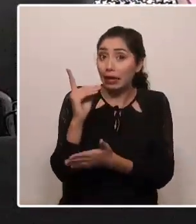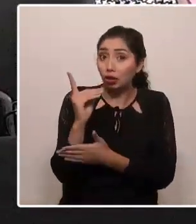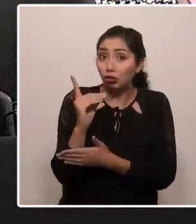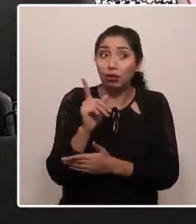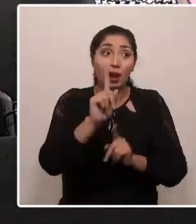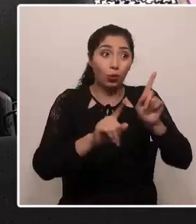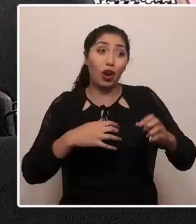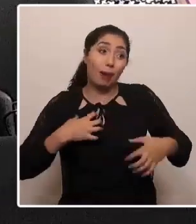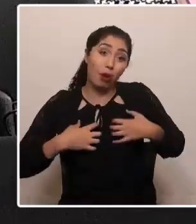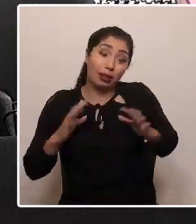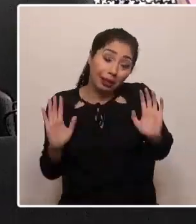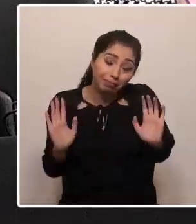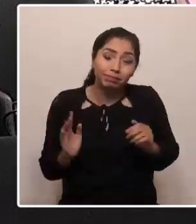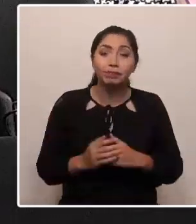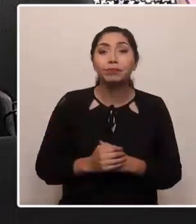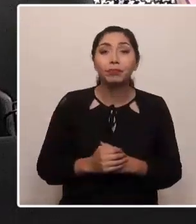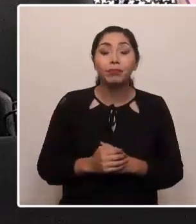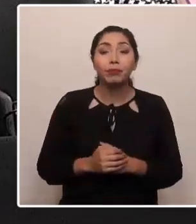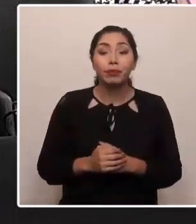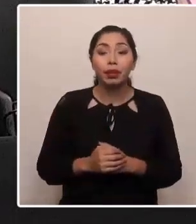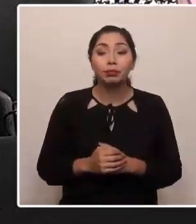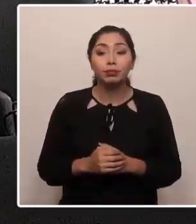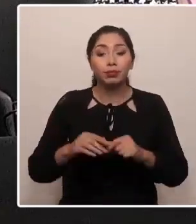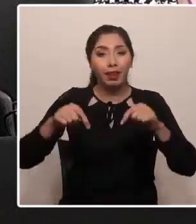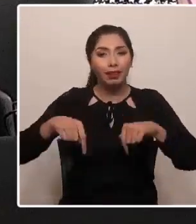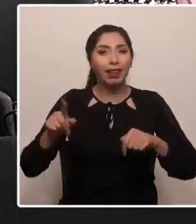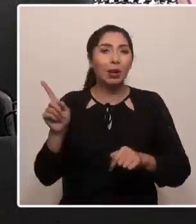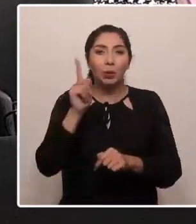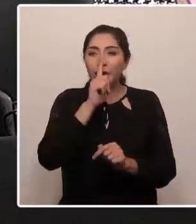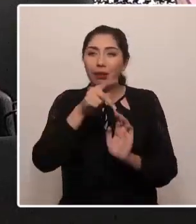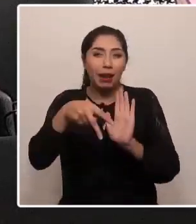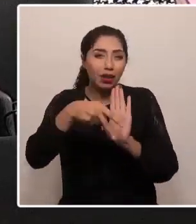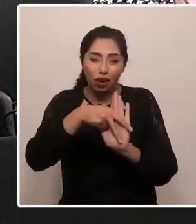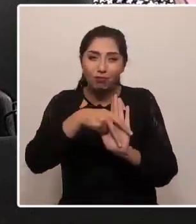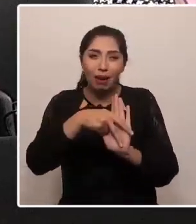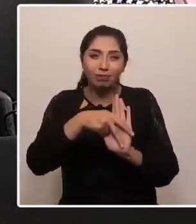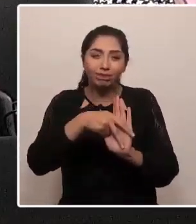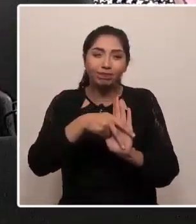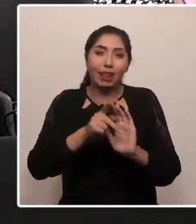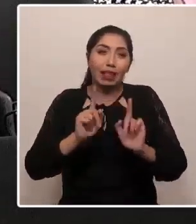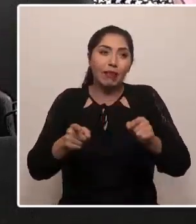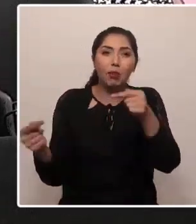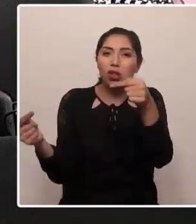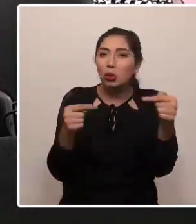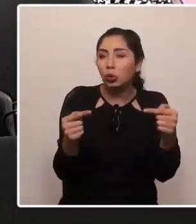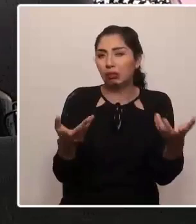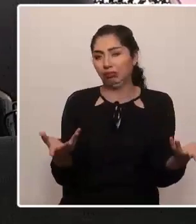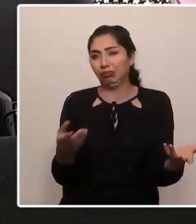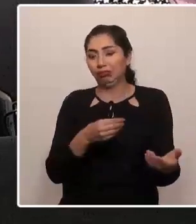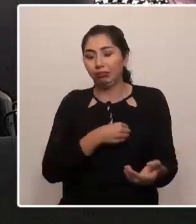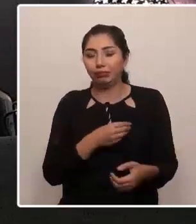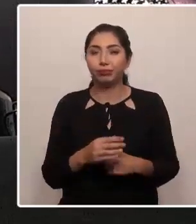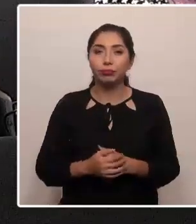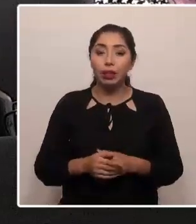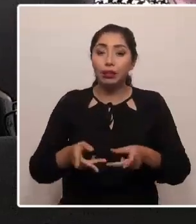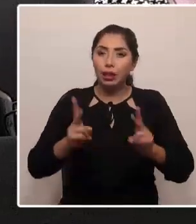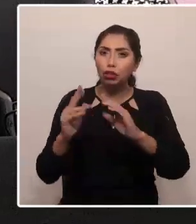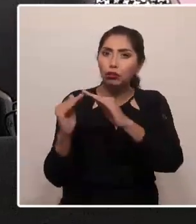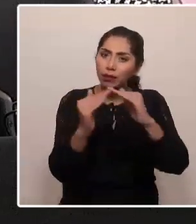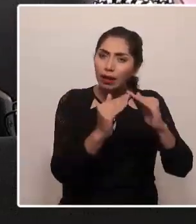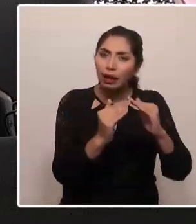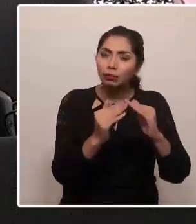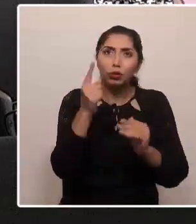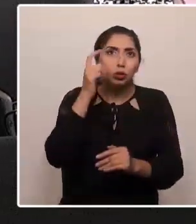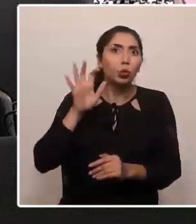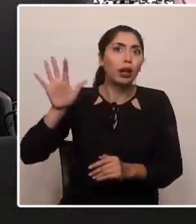moleste. Lamento sí que esta sea una de las últimas normas o derechos que se tengamos que discutir. El derecho a la vivienda es un compromiso de muchos, que